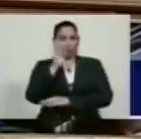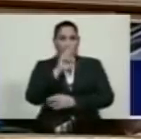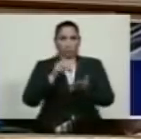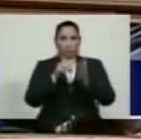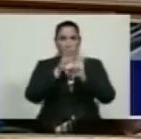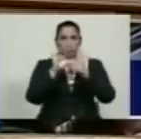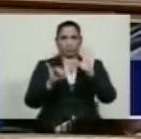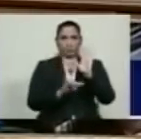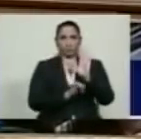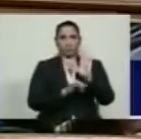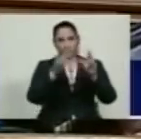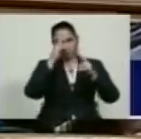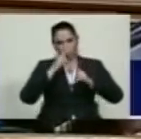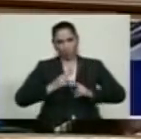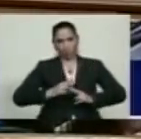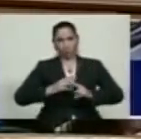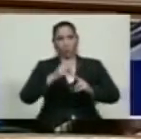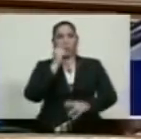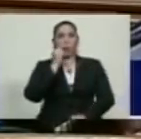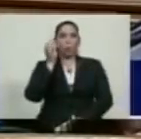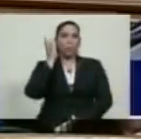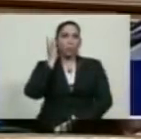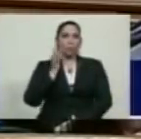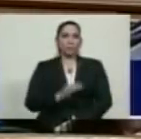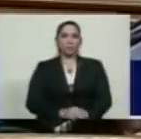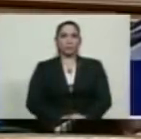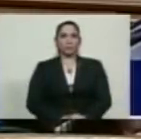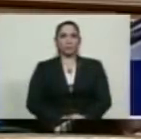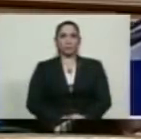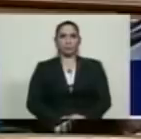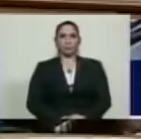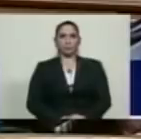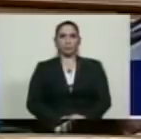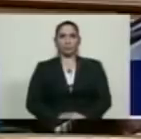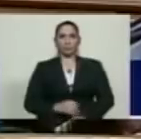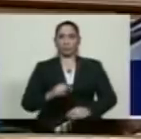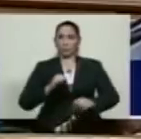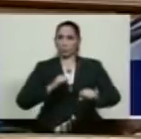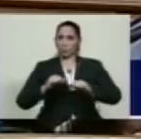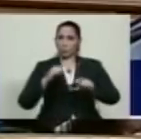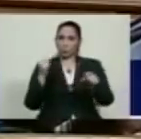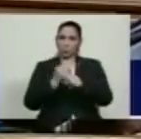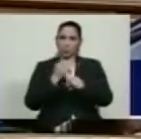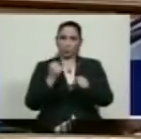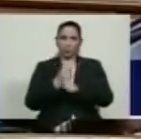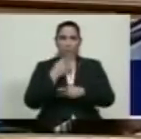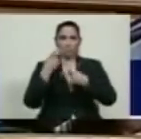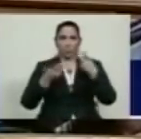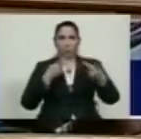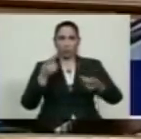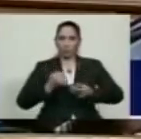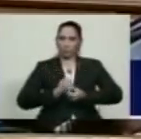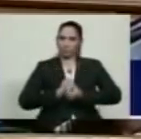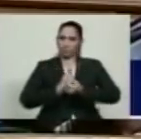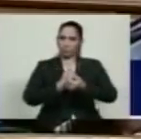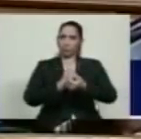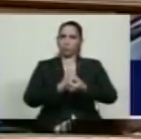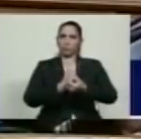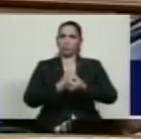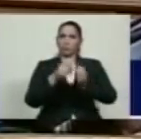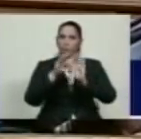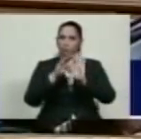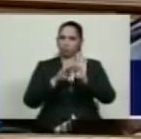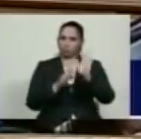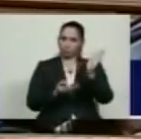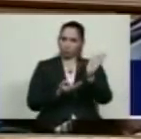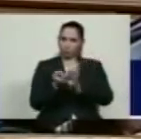Constituyente rinde honores a los hombres y mujeres cuyo accionar político y personal está definido por la entrega, disciplina, integridad